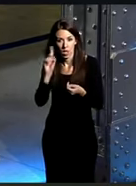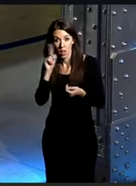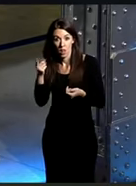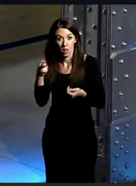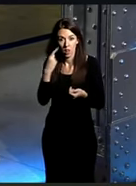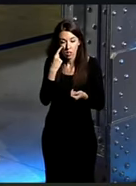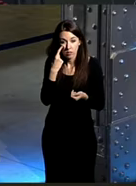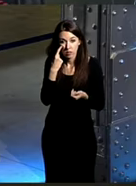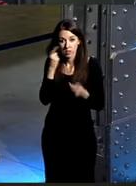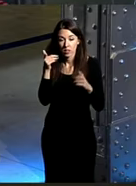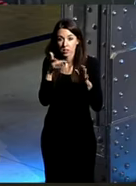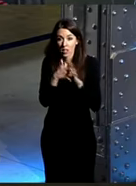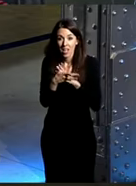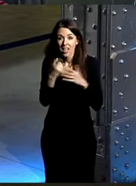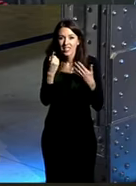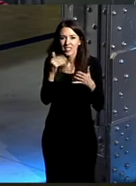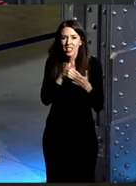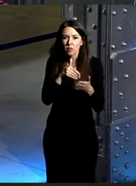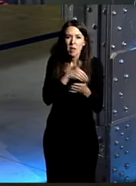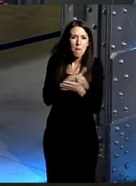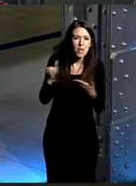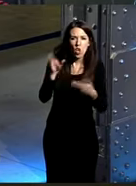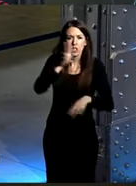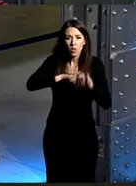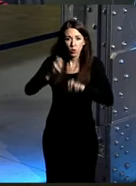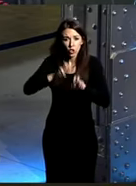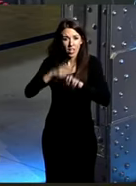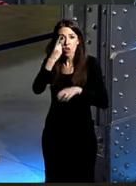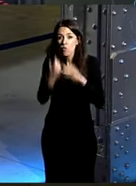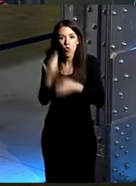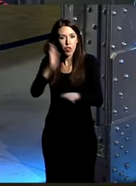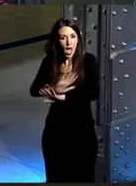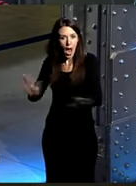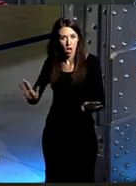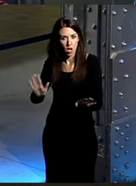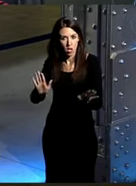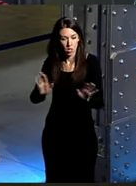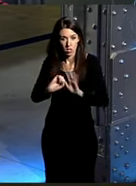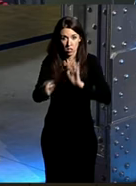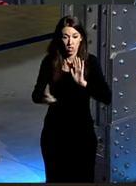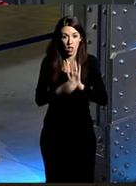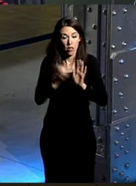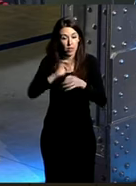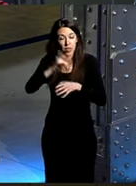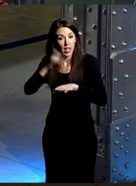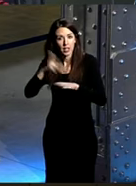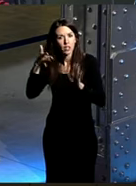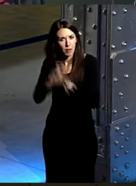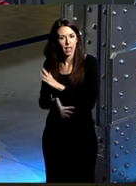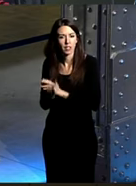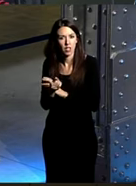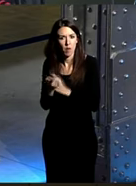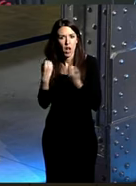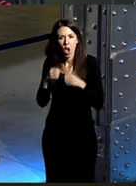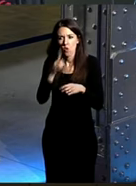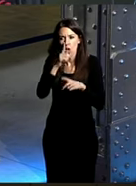detecta, o sea, se hacen 6.000 millones de búsquedas por día en Google. Y todo lo que, la huella digital que dejamos en Google queda para siempre, aunque